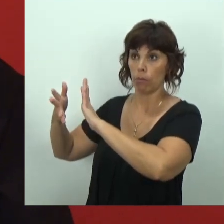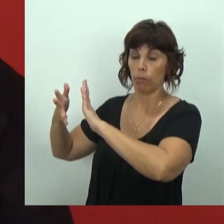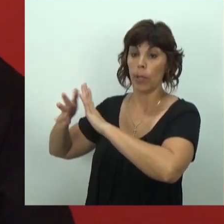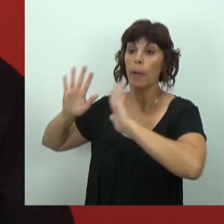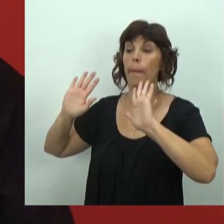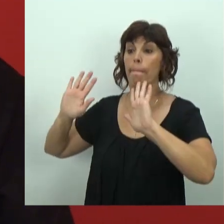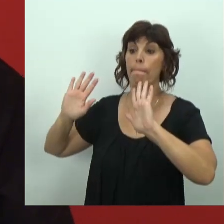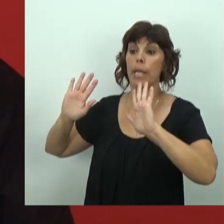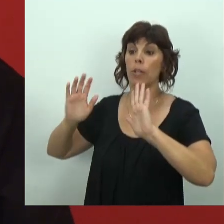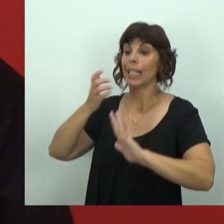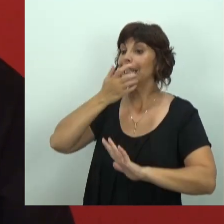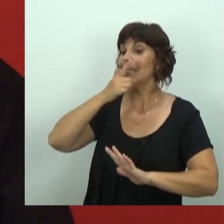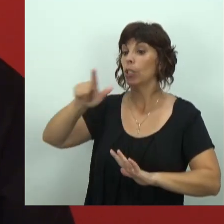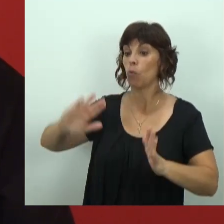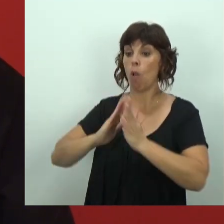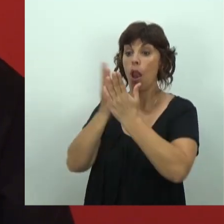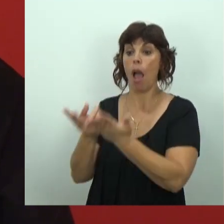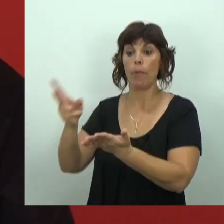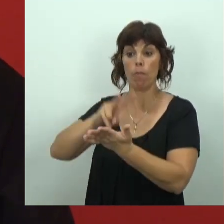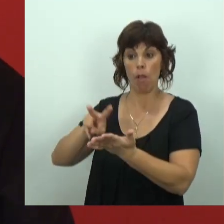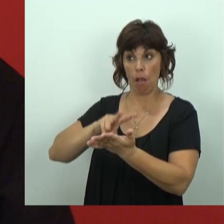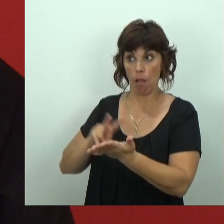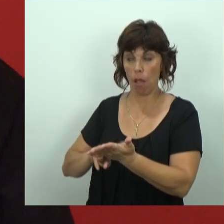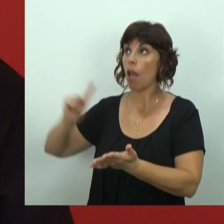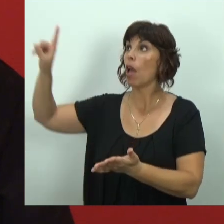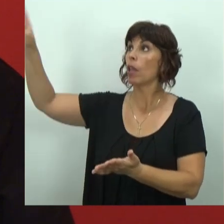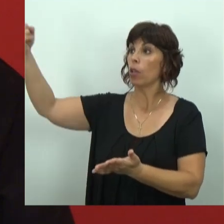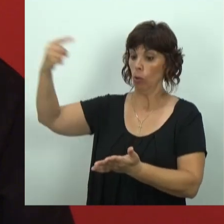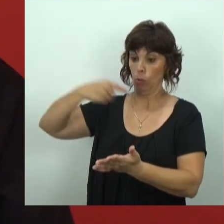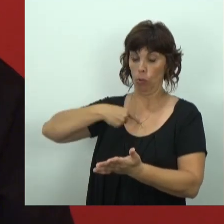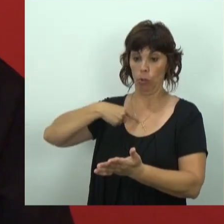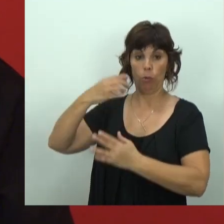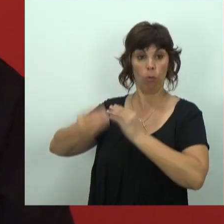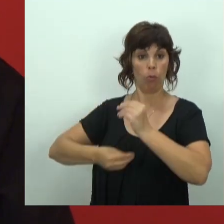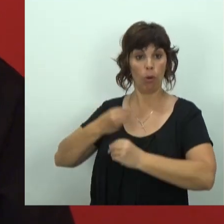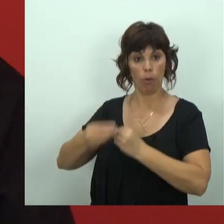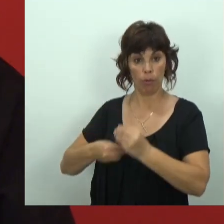Pero cuando tú lees la Biblia, Dios habla contigo.